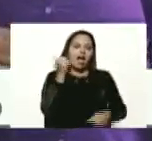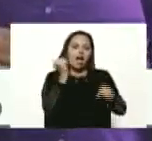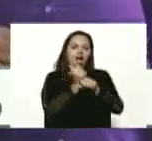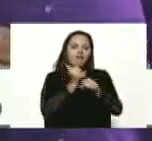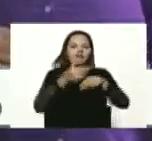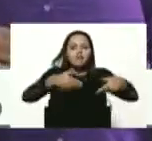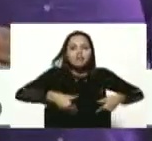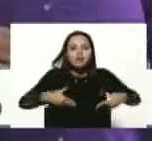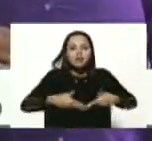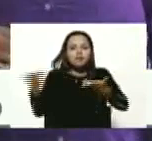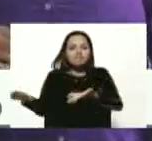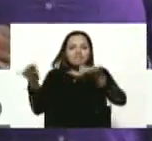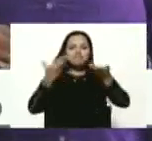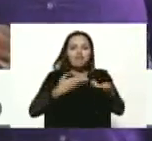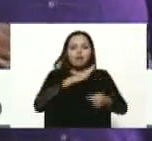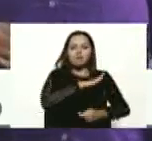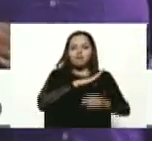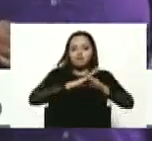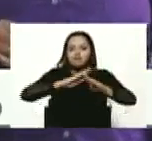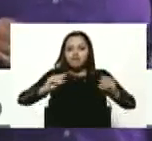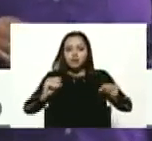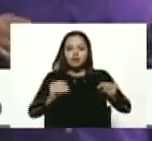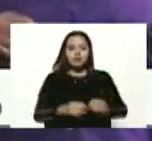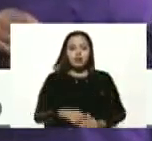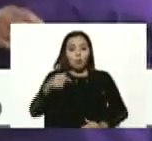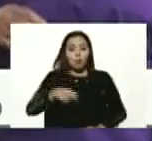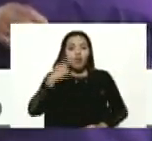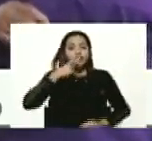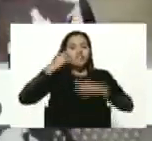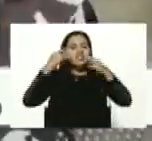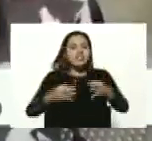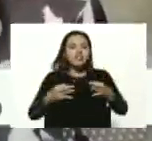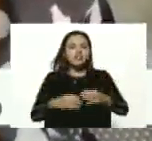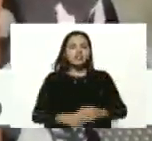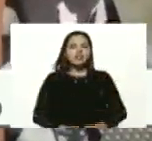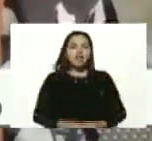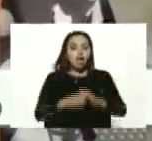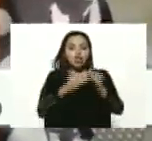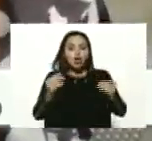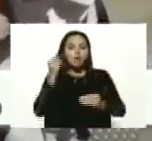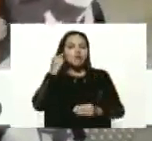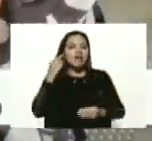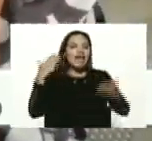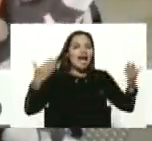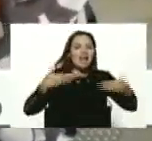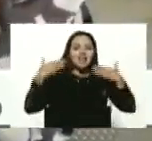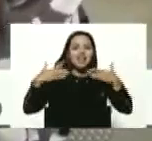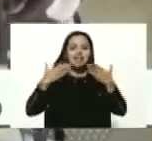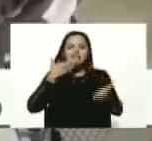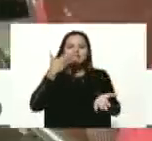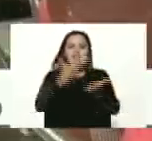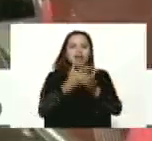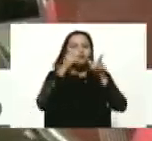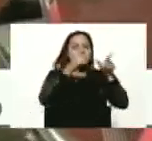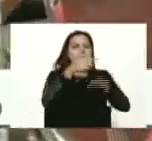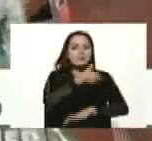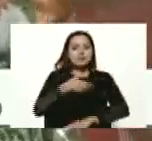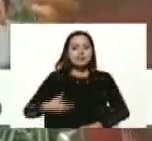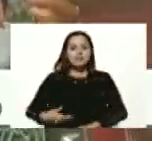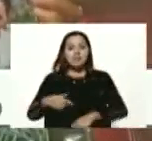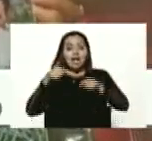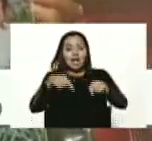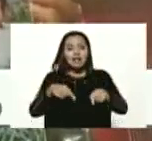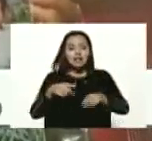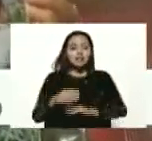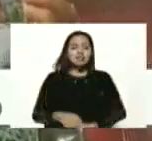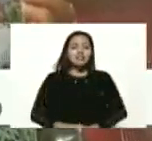esto, por obtener estas tierras, y hoy es realidad. Y por eso todas estas mujeres estamos alegres y agradecidas con usted. Por eso, porque aquí